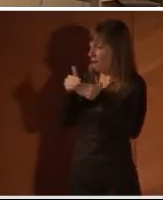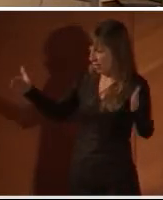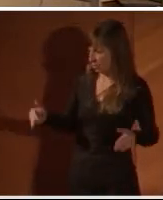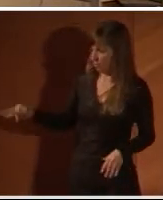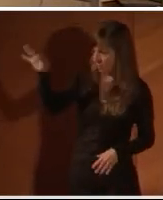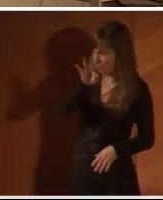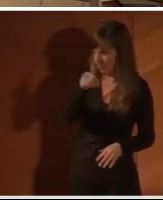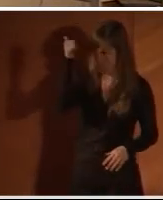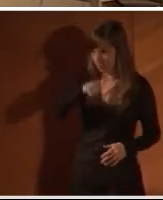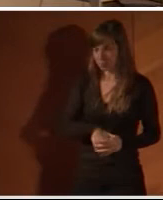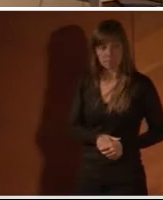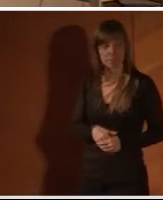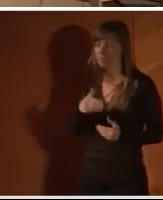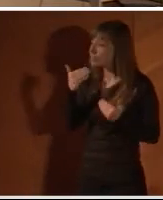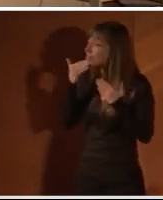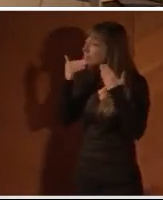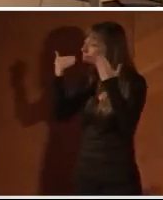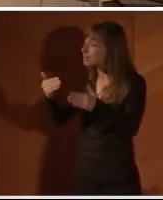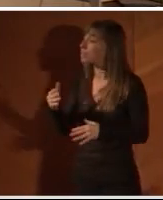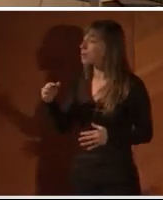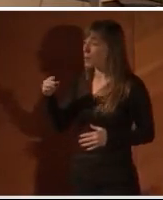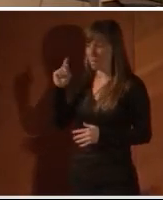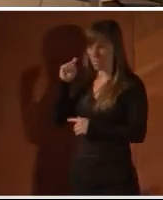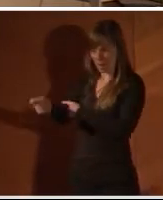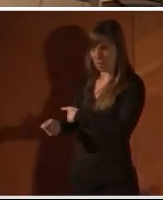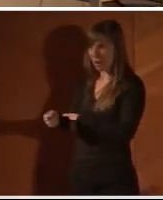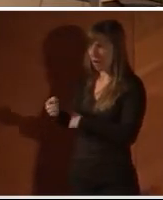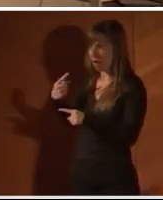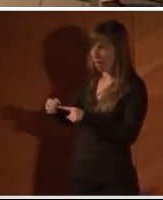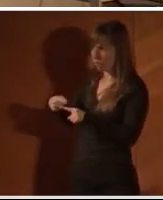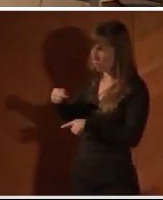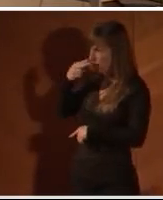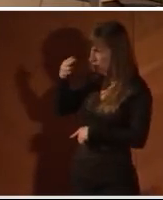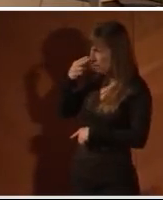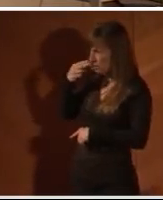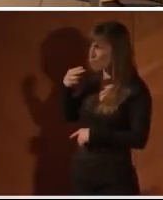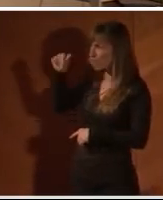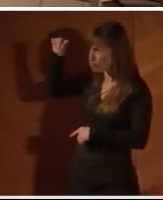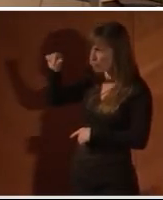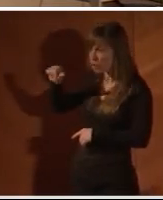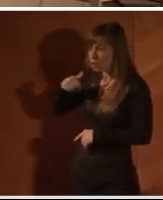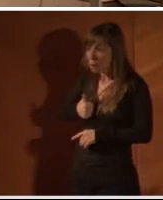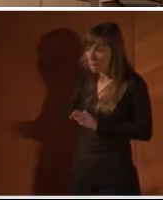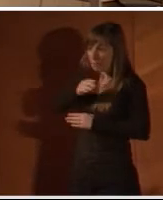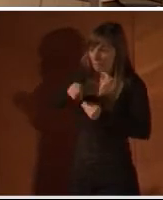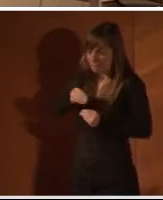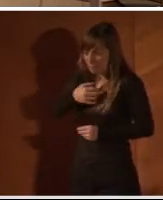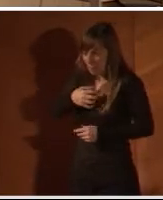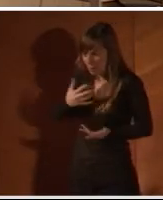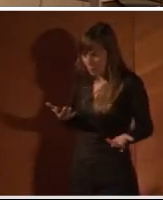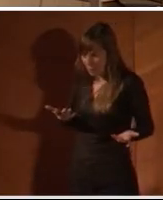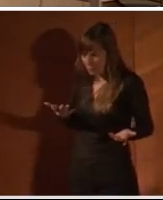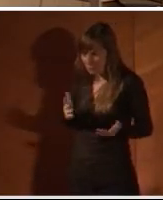gracias. Bueno, ha dicho Manuela todo lo interesante que podría yo decir. Lo único que voy a daros son